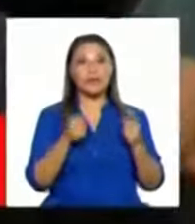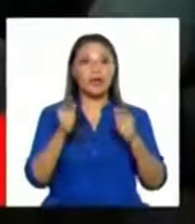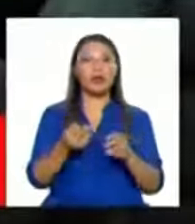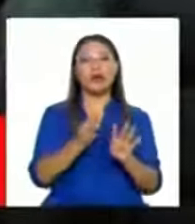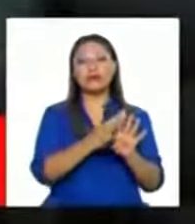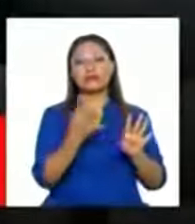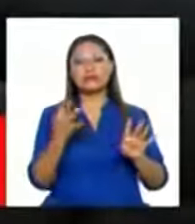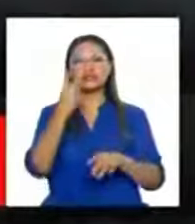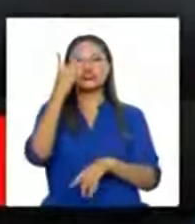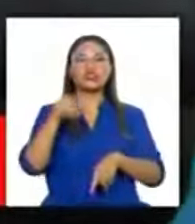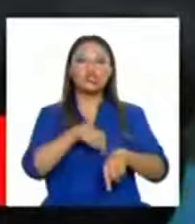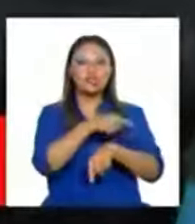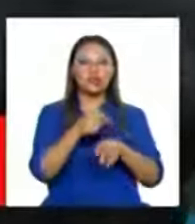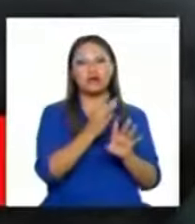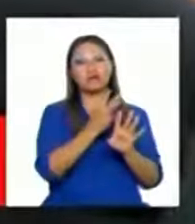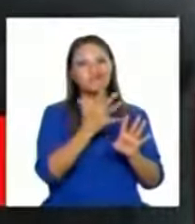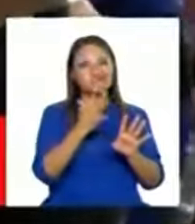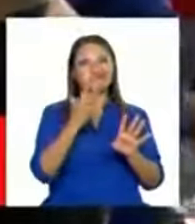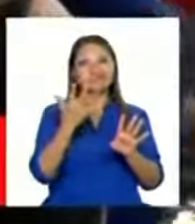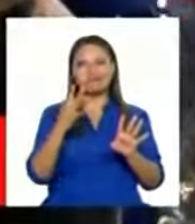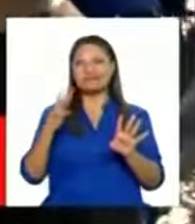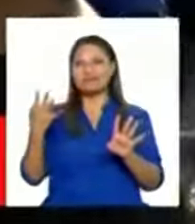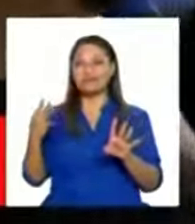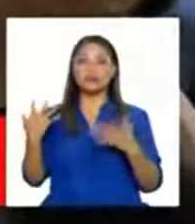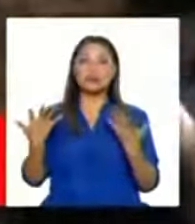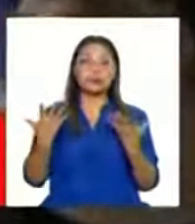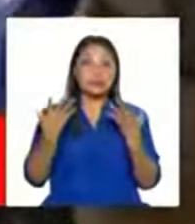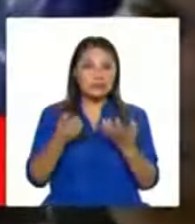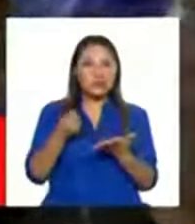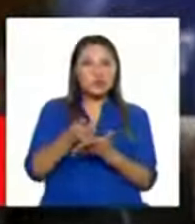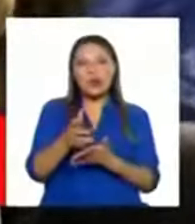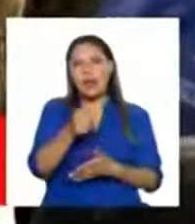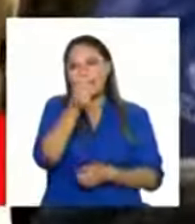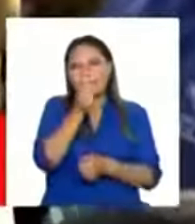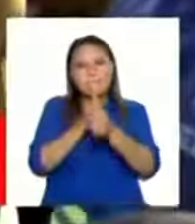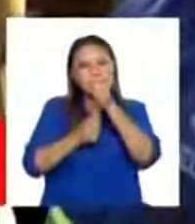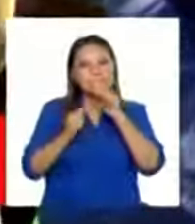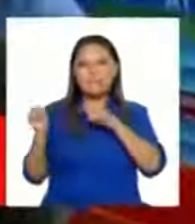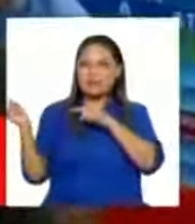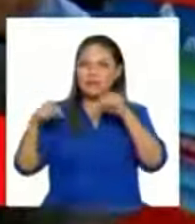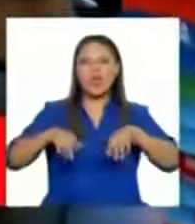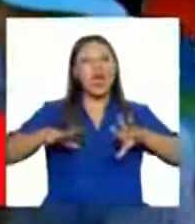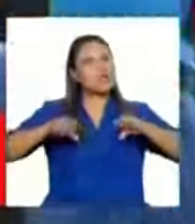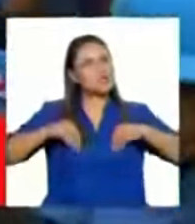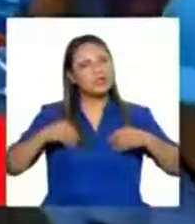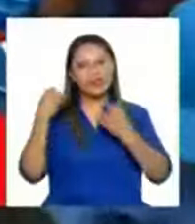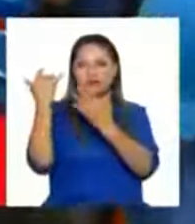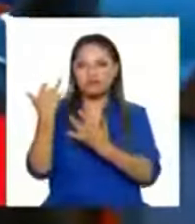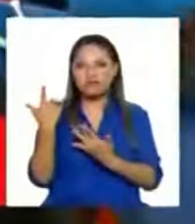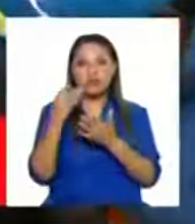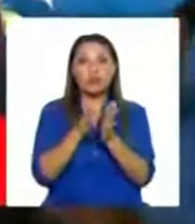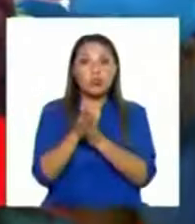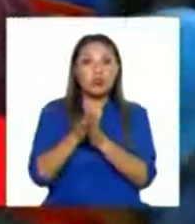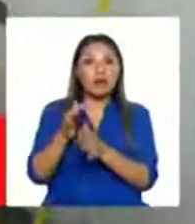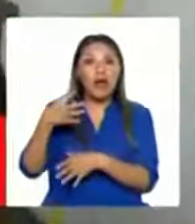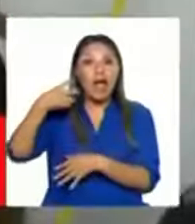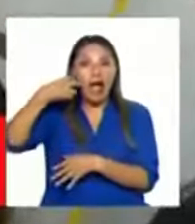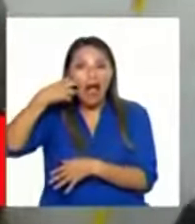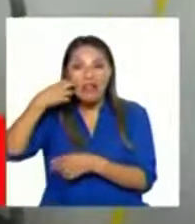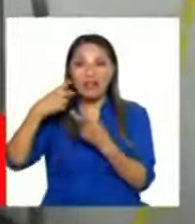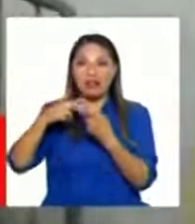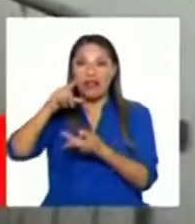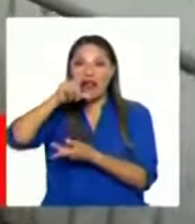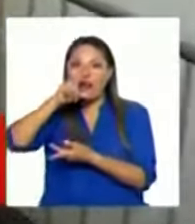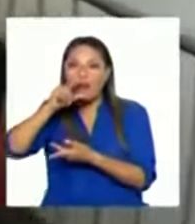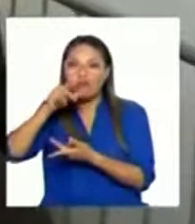para escoger y comprar. Es el sacrificio que hacen chalacos y limeños para no comer carnes rojas